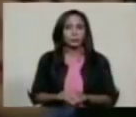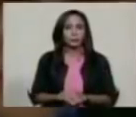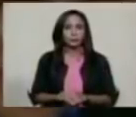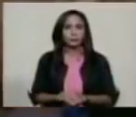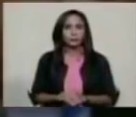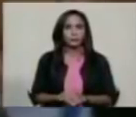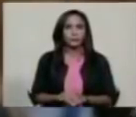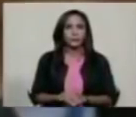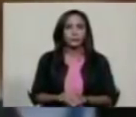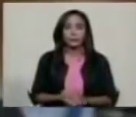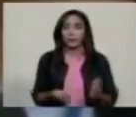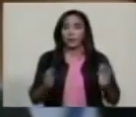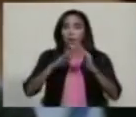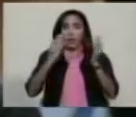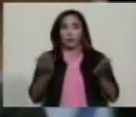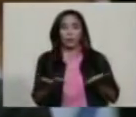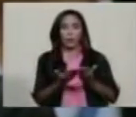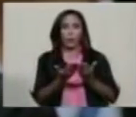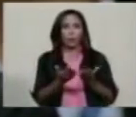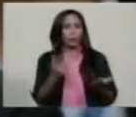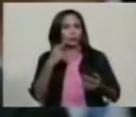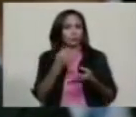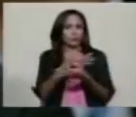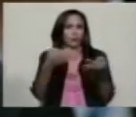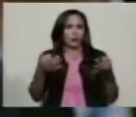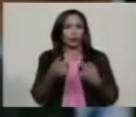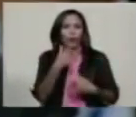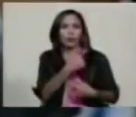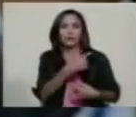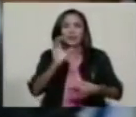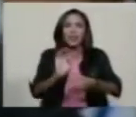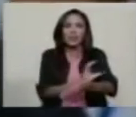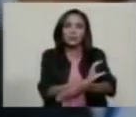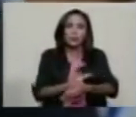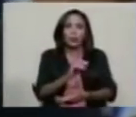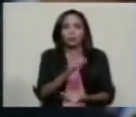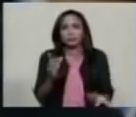El mundo será perfecto, dice la canción.